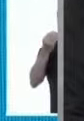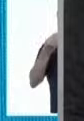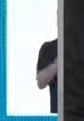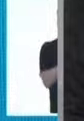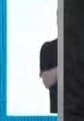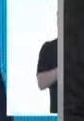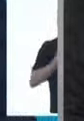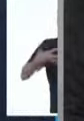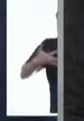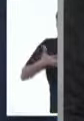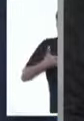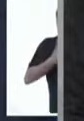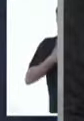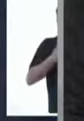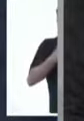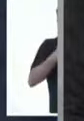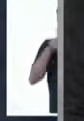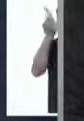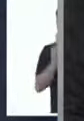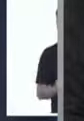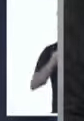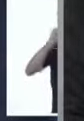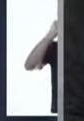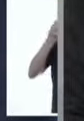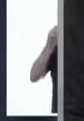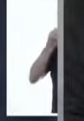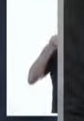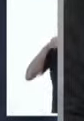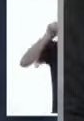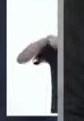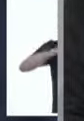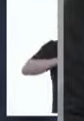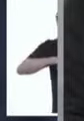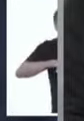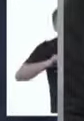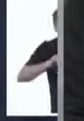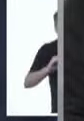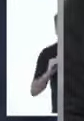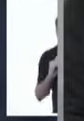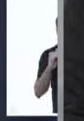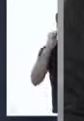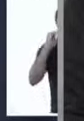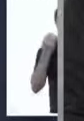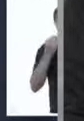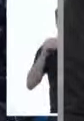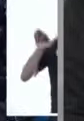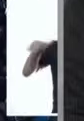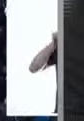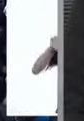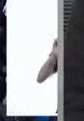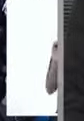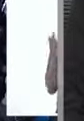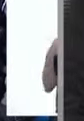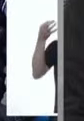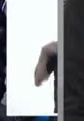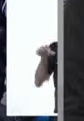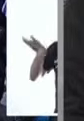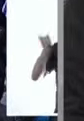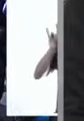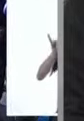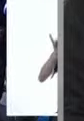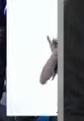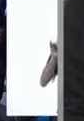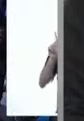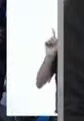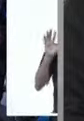una campaña eficiente de miedo, hay un millón, hay errores nuestros un montón, Sí, hay un claro. frente opositor dividido, estamos de acuerdo con